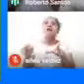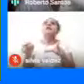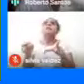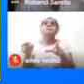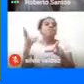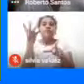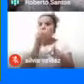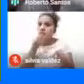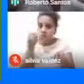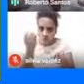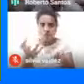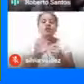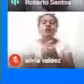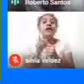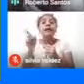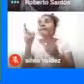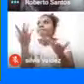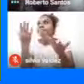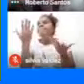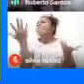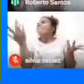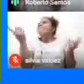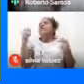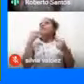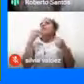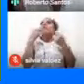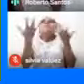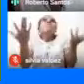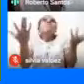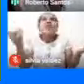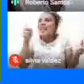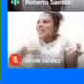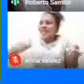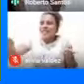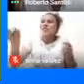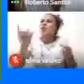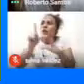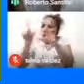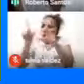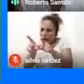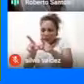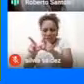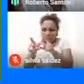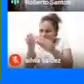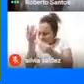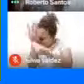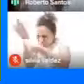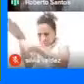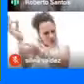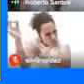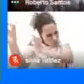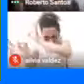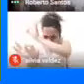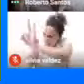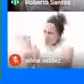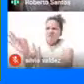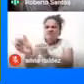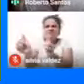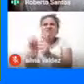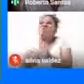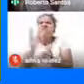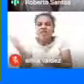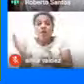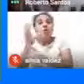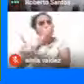Maravillosos Que indudablemente Eran uno De los lugares Sagrados Preservados Por la